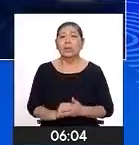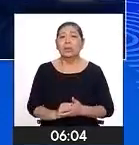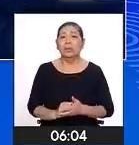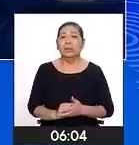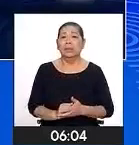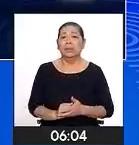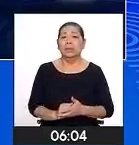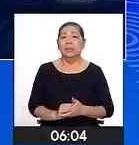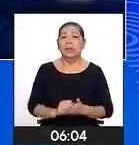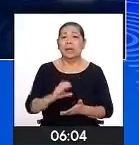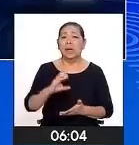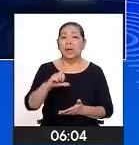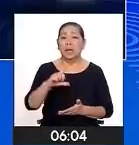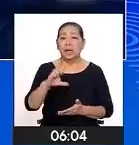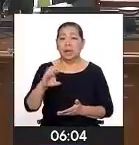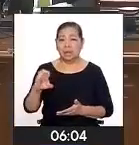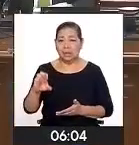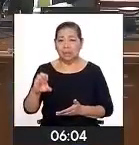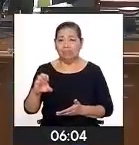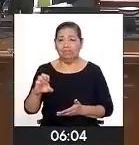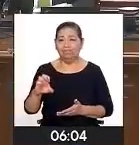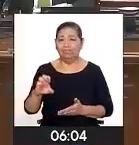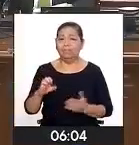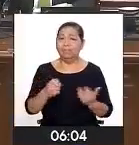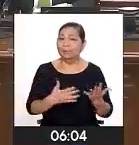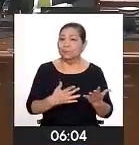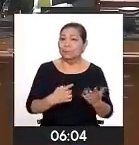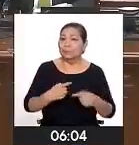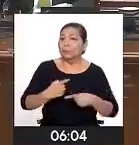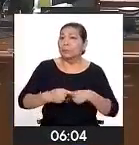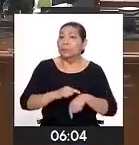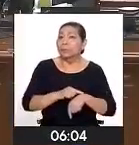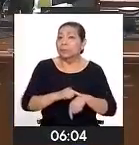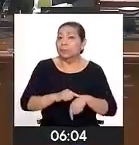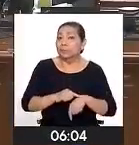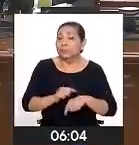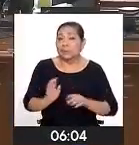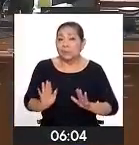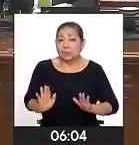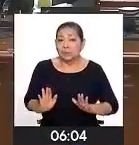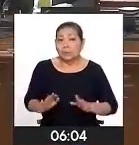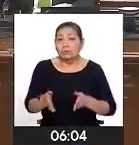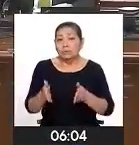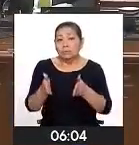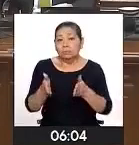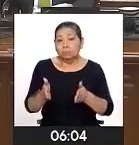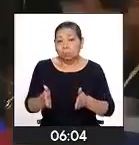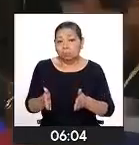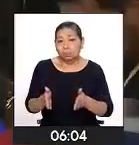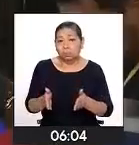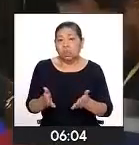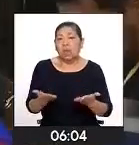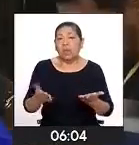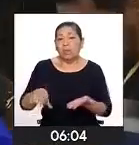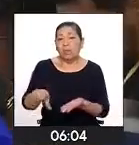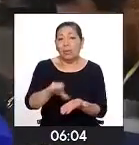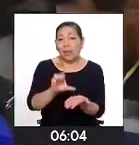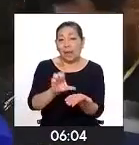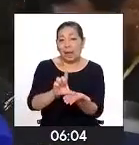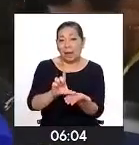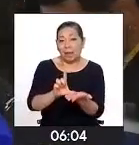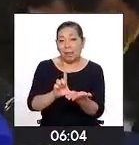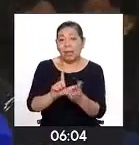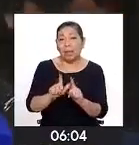de la República y por ende a la generación de leyes que favorezcan lo que todos los electores desean. Ahora, por otro